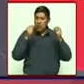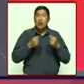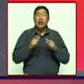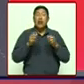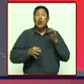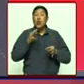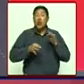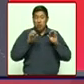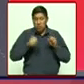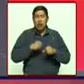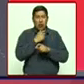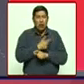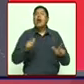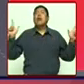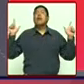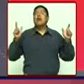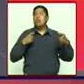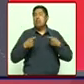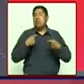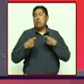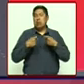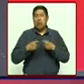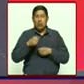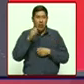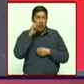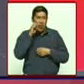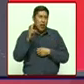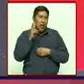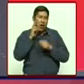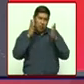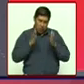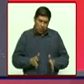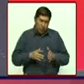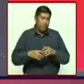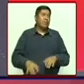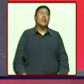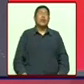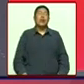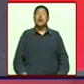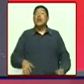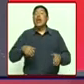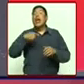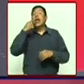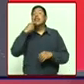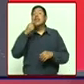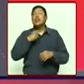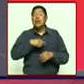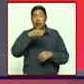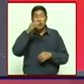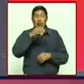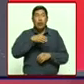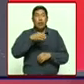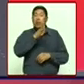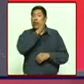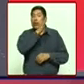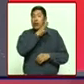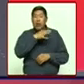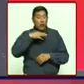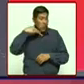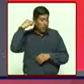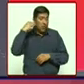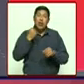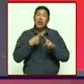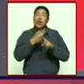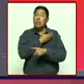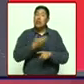manipulación de los operadores políticos del evismo. Vamos a seguir revisando, por favor. Ahora, Carlos Mesa Gisbert,